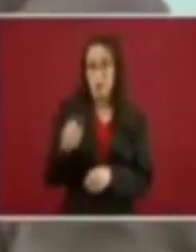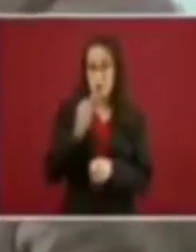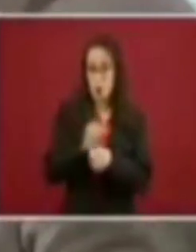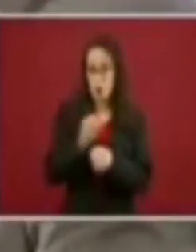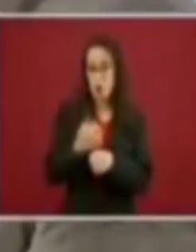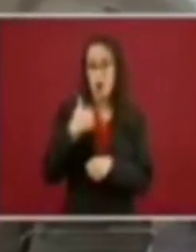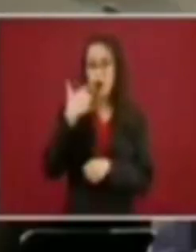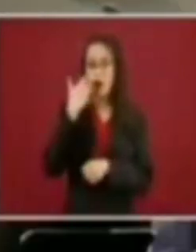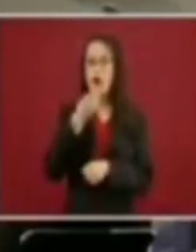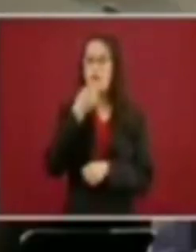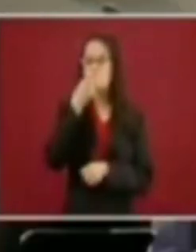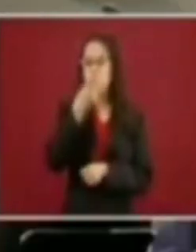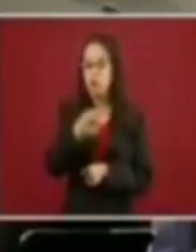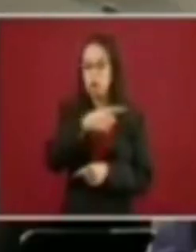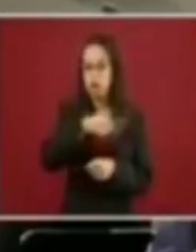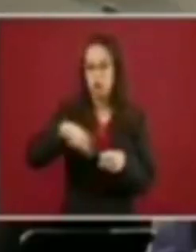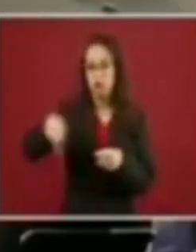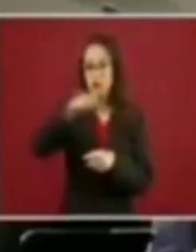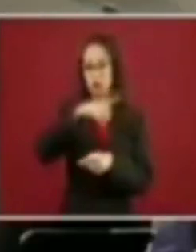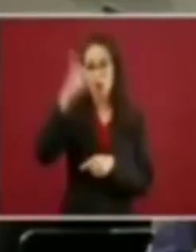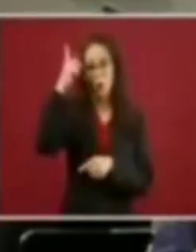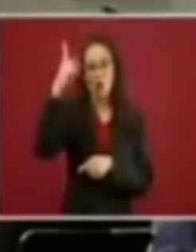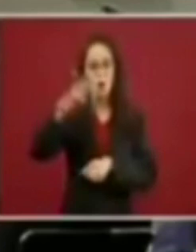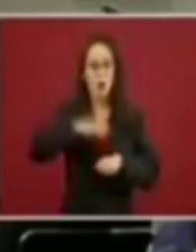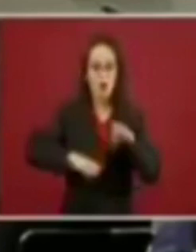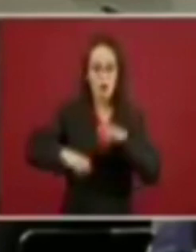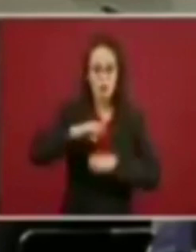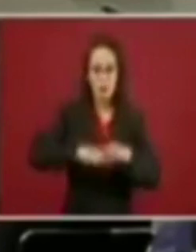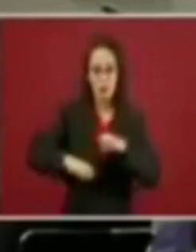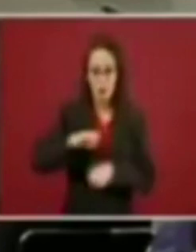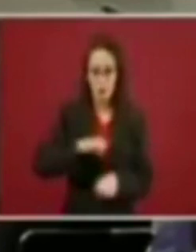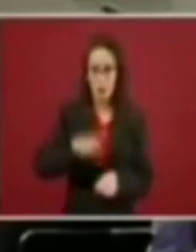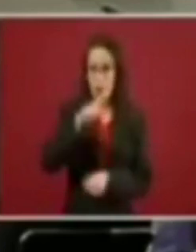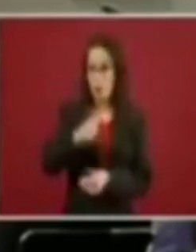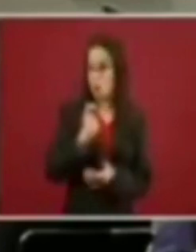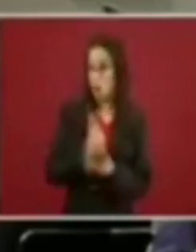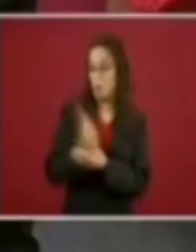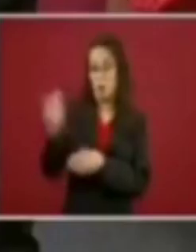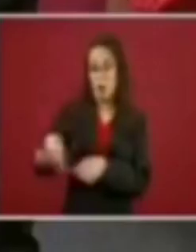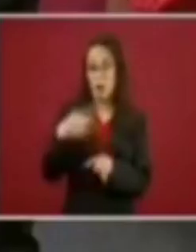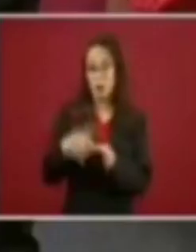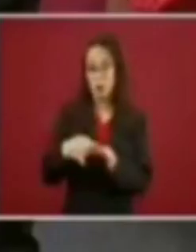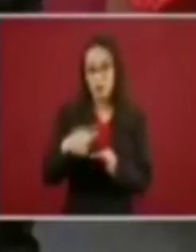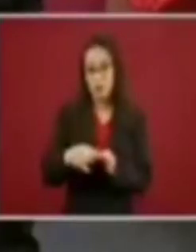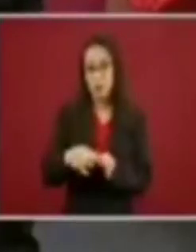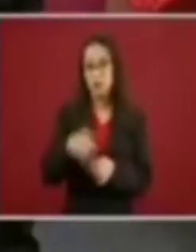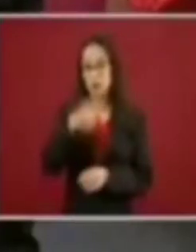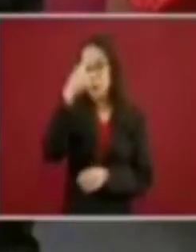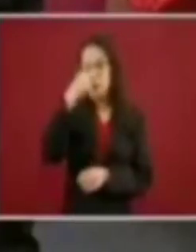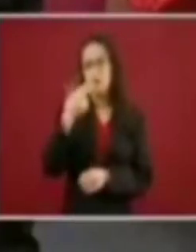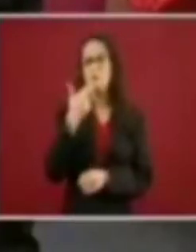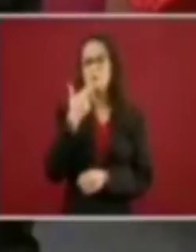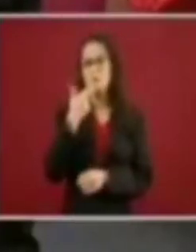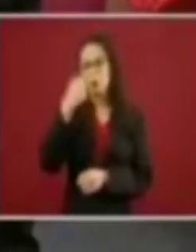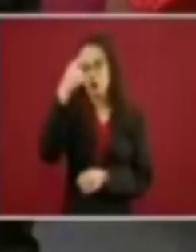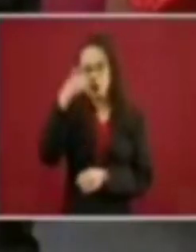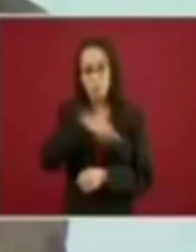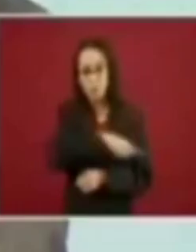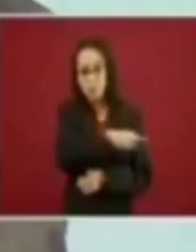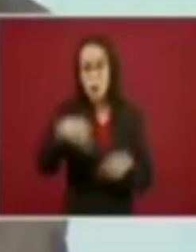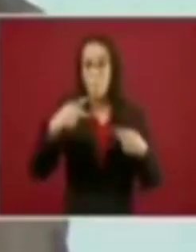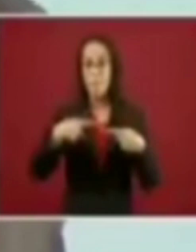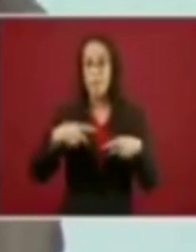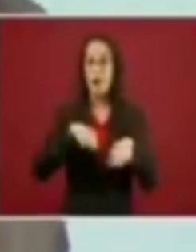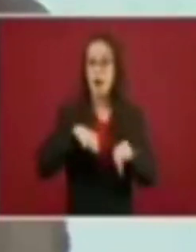que el pago de las cuotas significa la posibilidad que sus trabajadores tengan seguridad social y en ese sentido